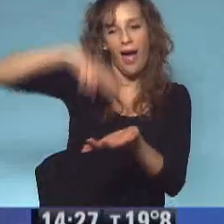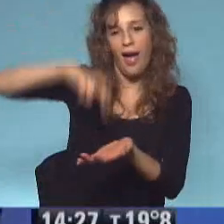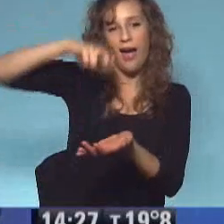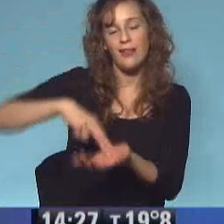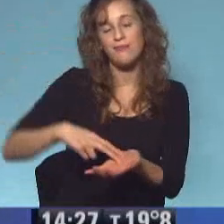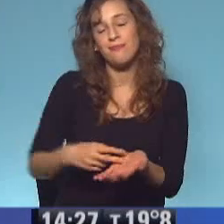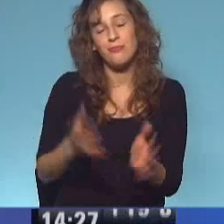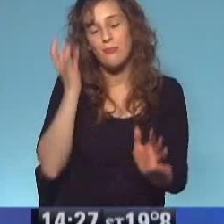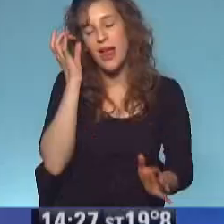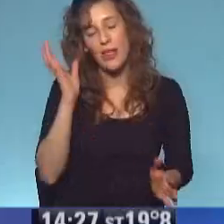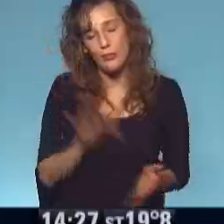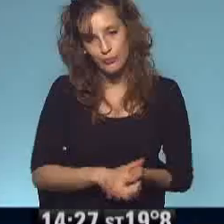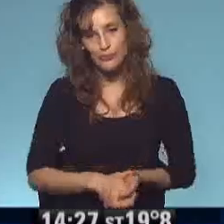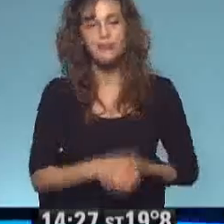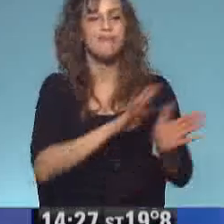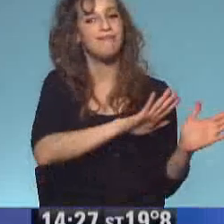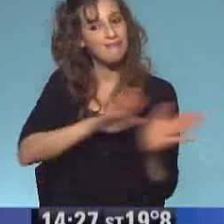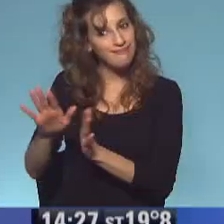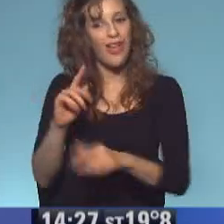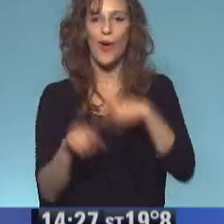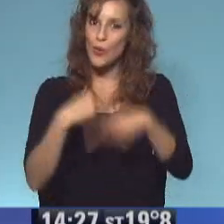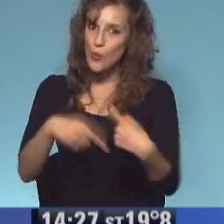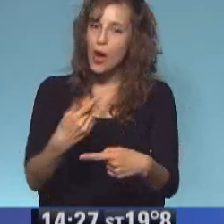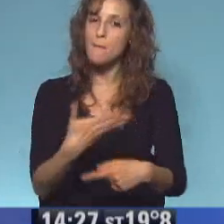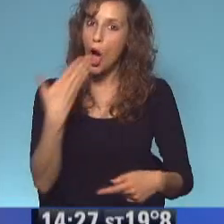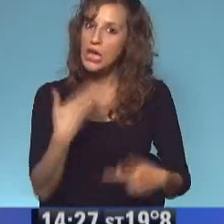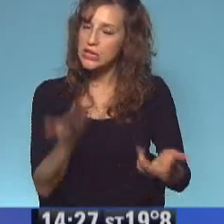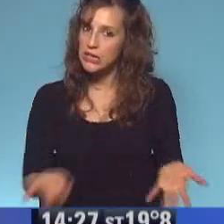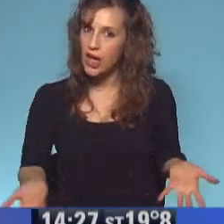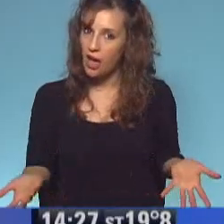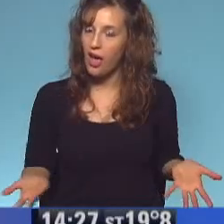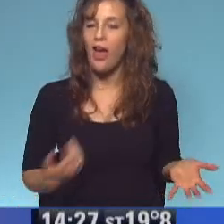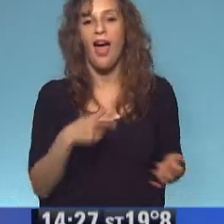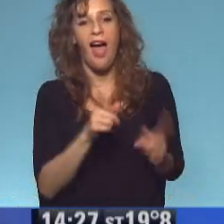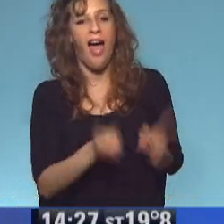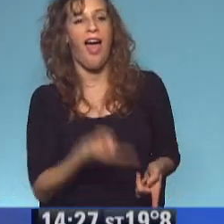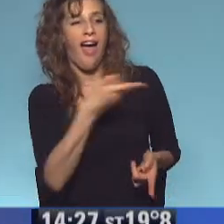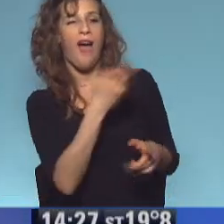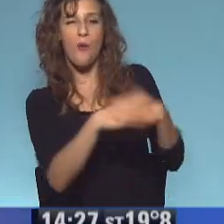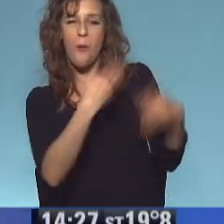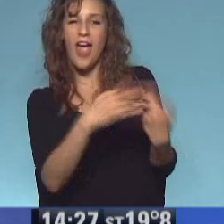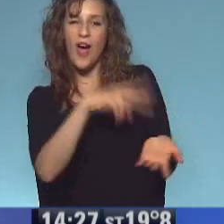Perdón, me distraje. Tenemos que seguir la poesía. Sigamos. Igual me encantó el juego de las